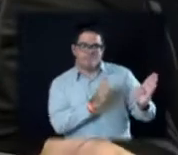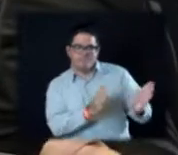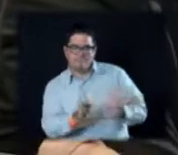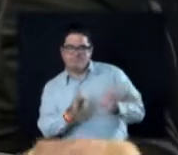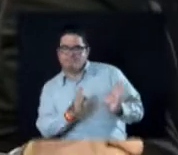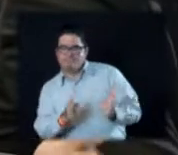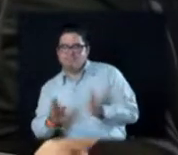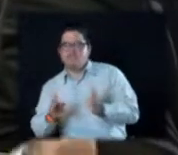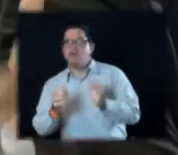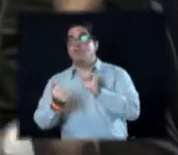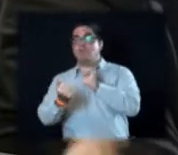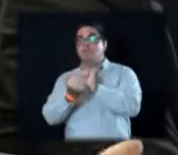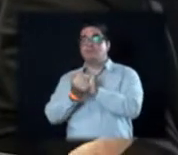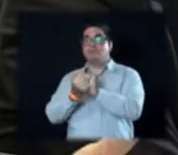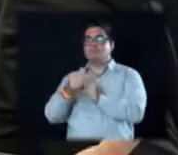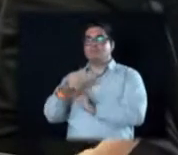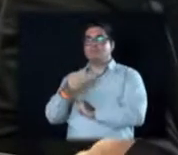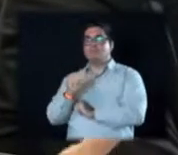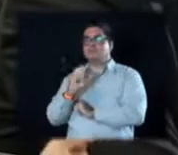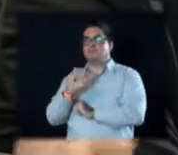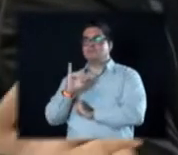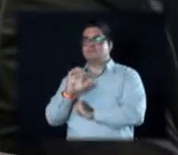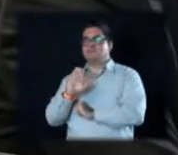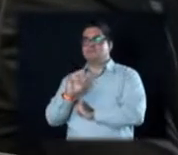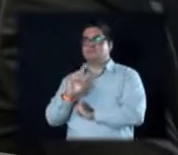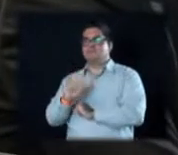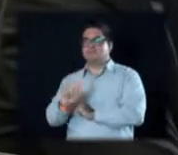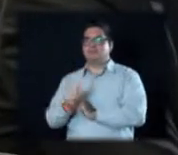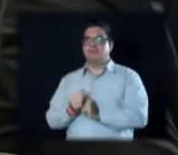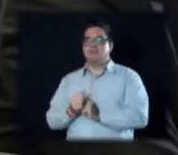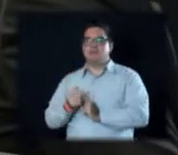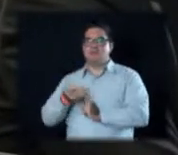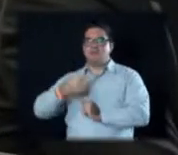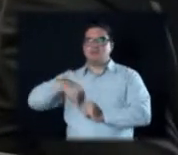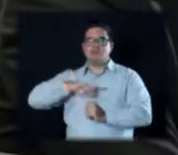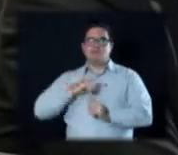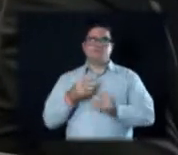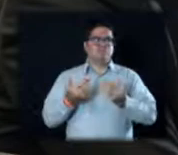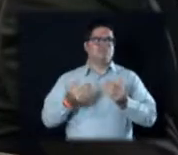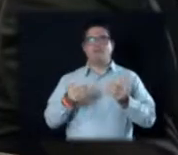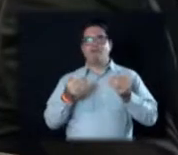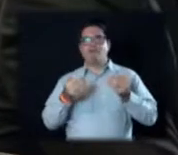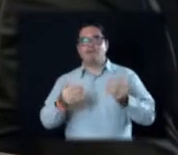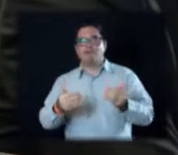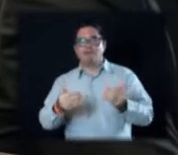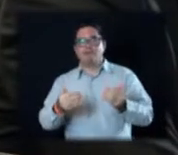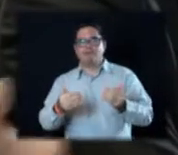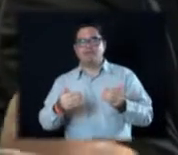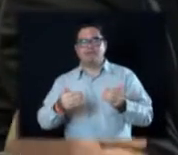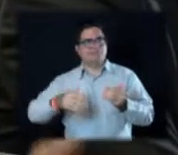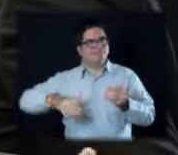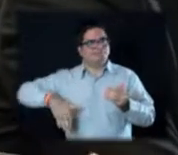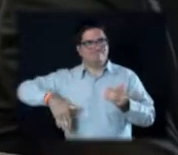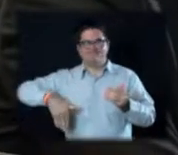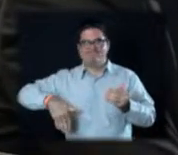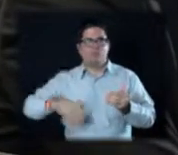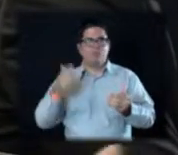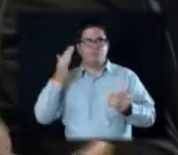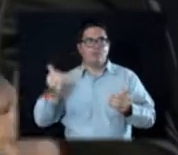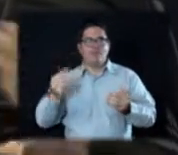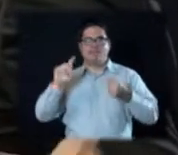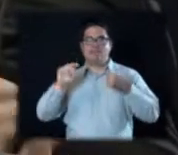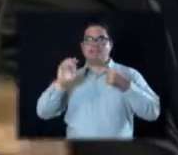un trabajo excelente y una buena colaboración con Hacienda. Pero no podemos movernos hacia